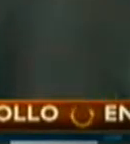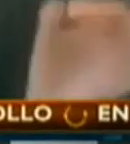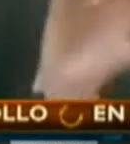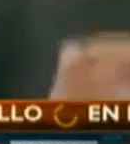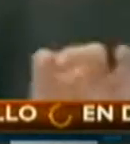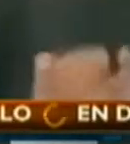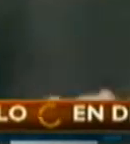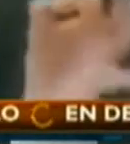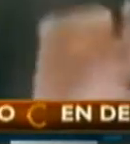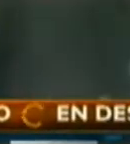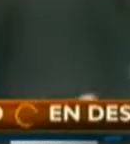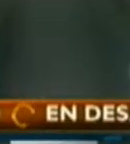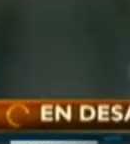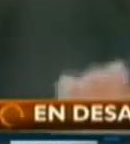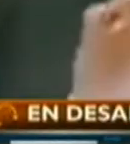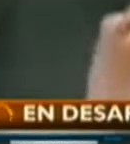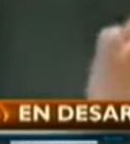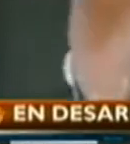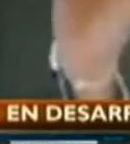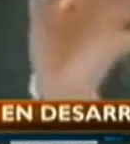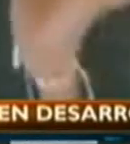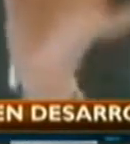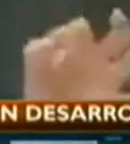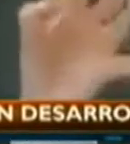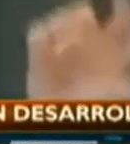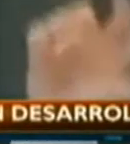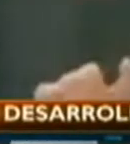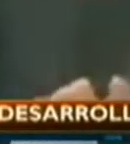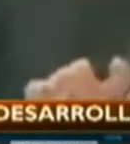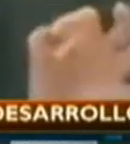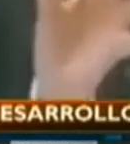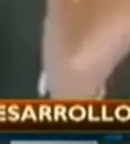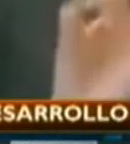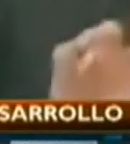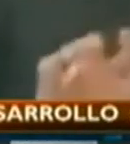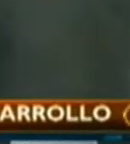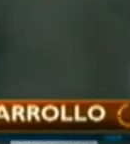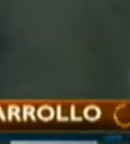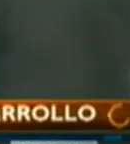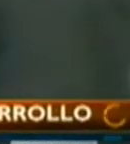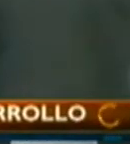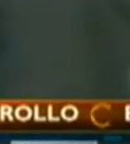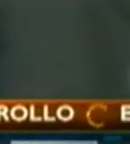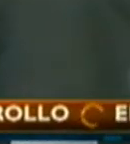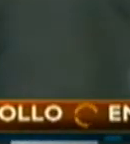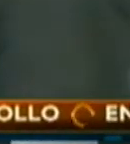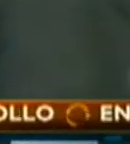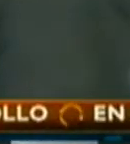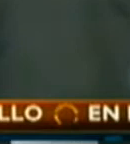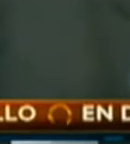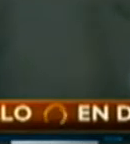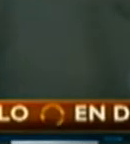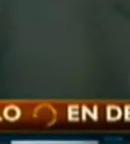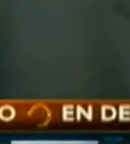exceso, se han venido actuando con contundencia. Así, desde enero hasta mayo de 2015, el Ministerio Público ha imputado